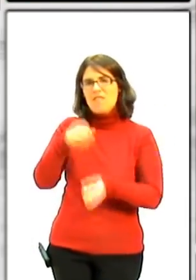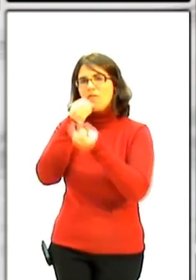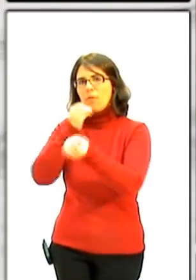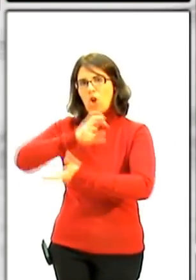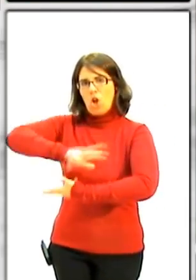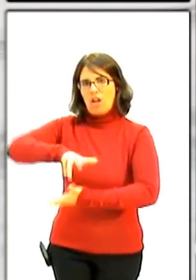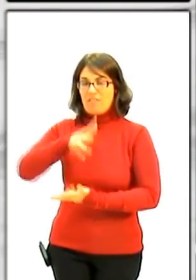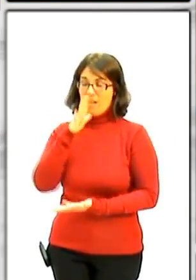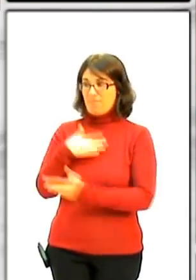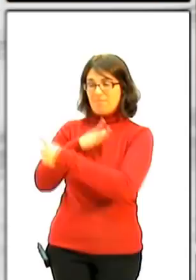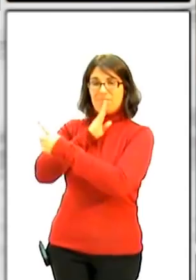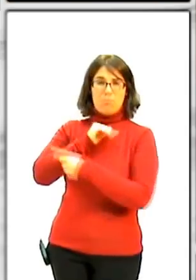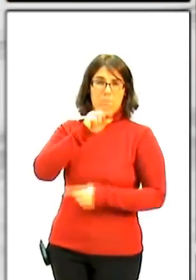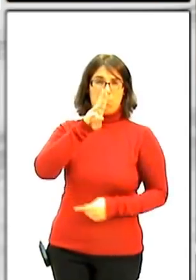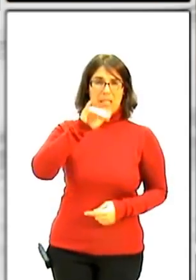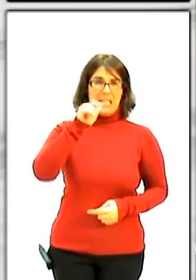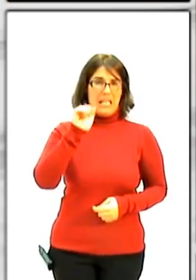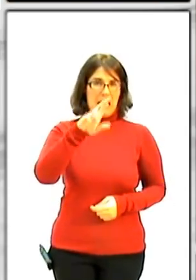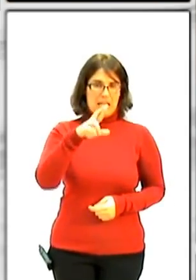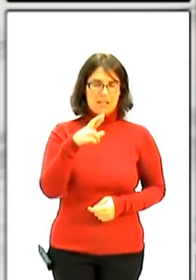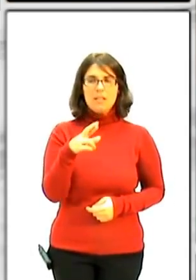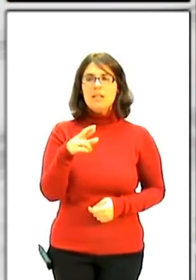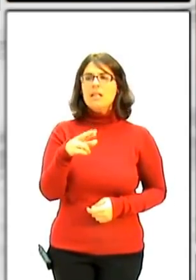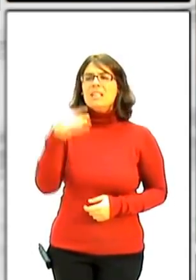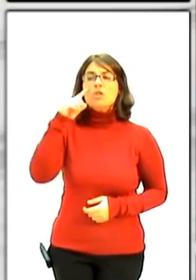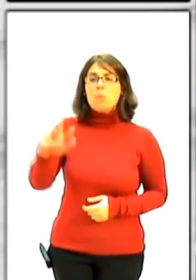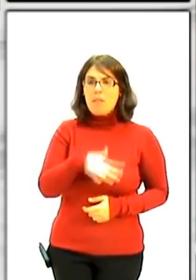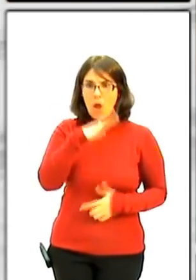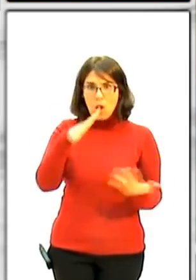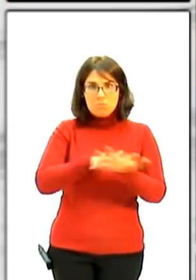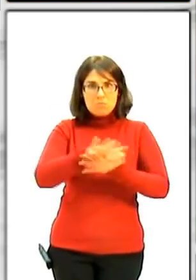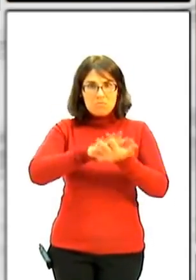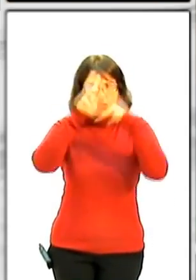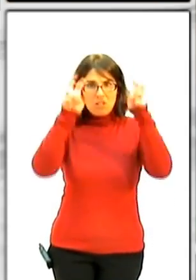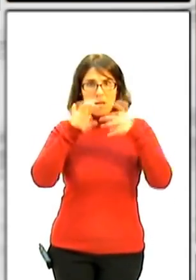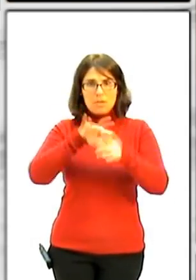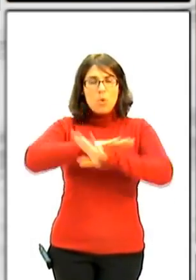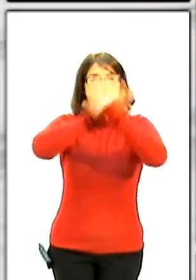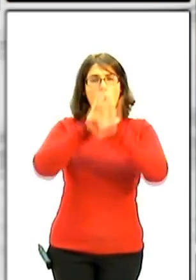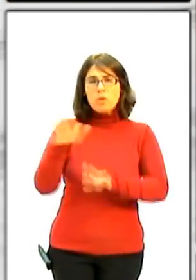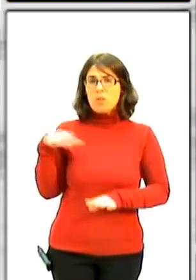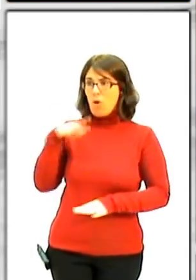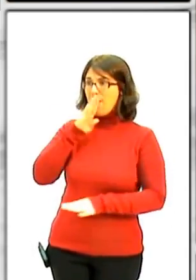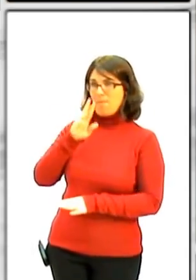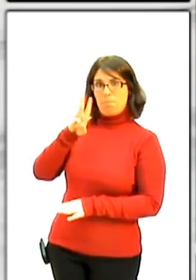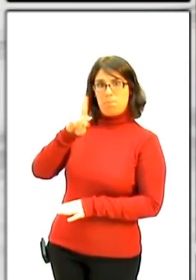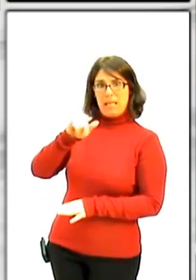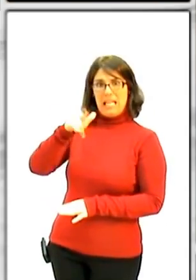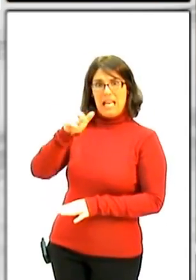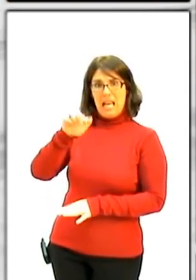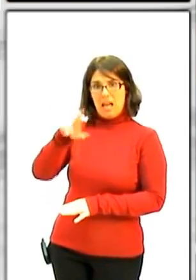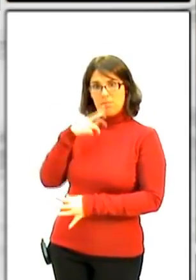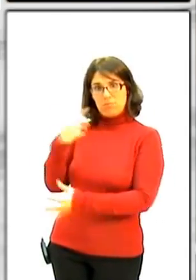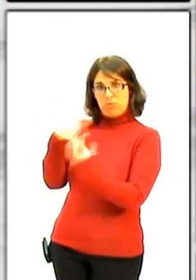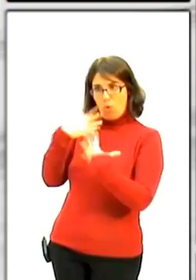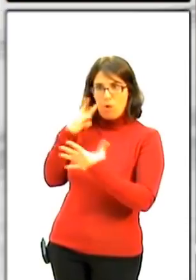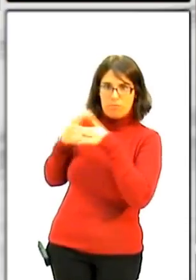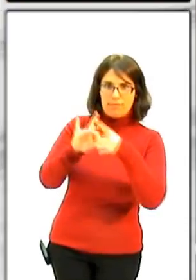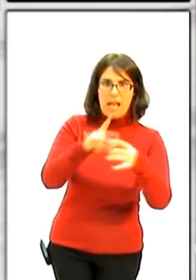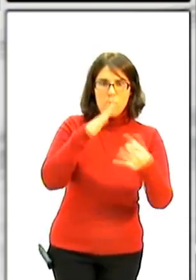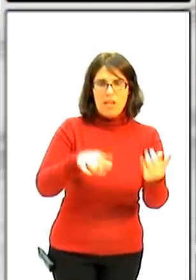¿no? ¿Qué os parece si abrimos el debate en torno a eso, ¿no? Al último planteamiento que nos hacía ahora Pilar? Es decir, la cartografía